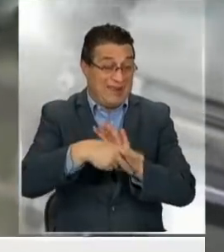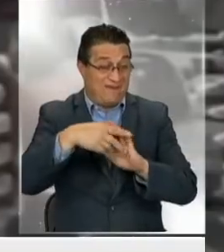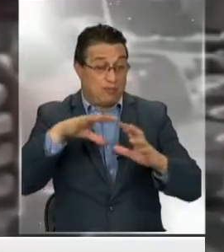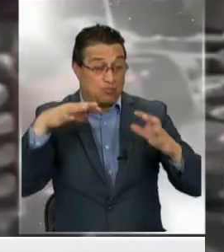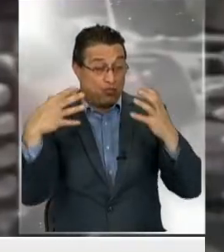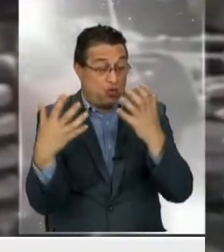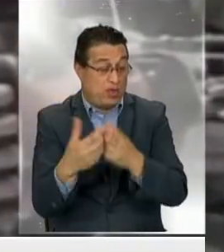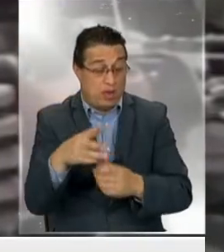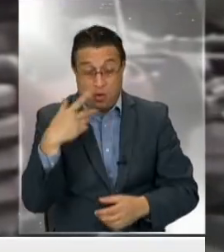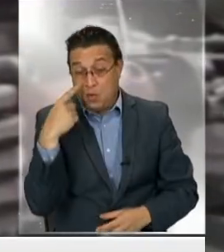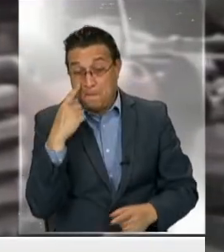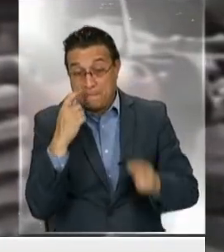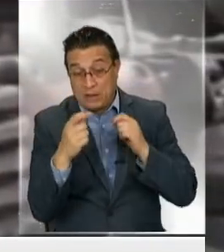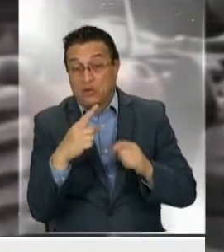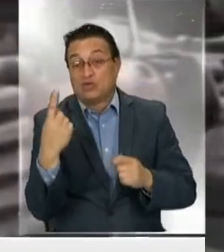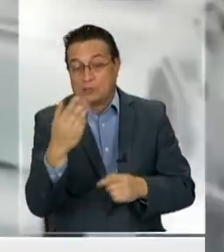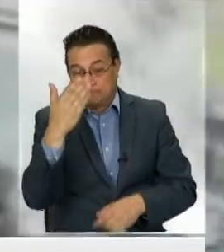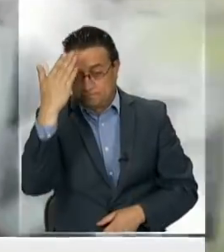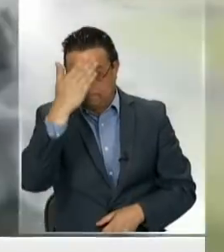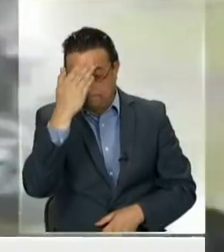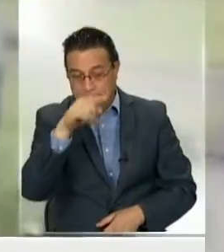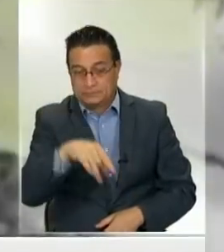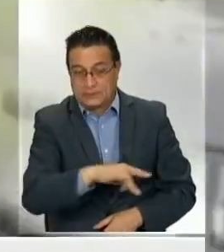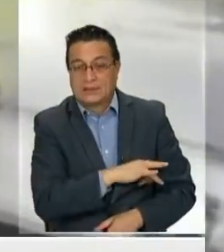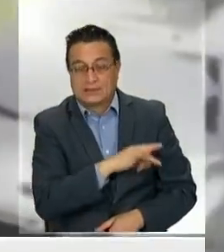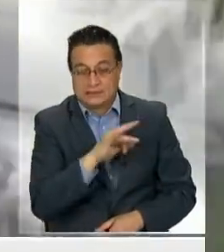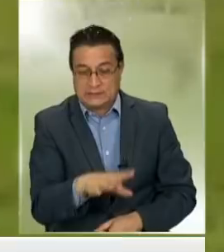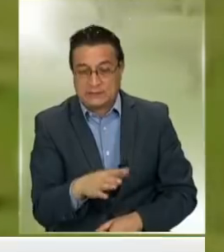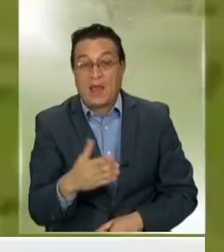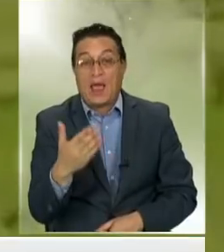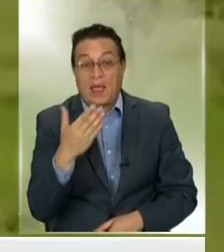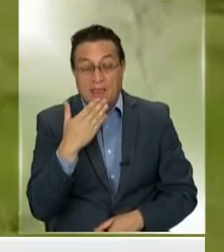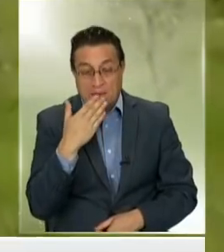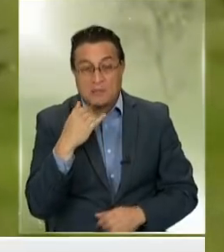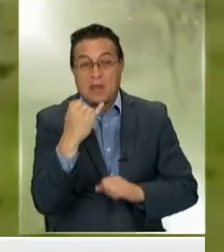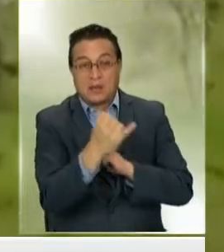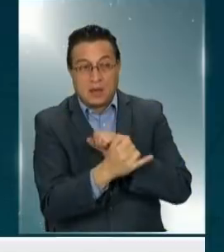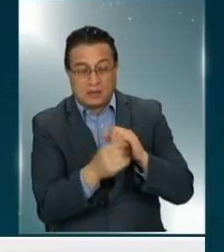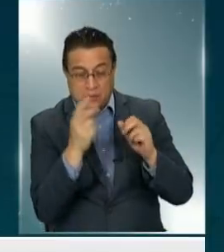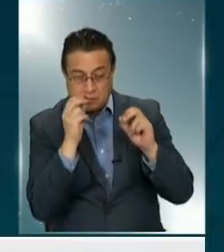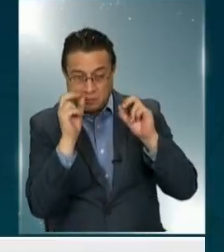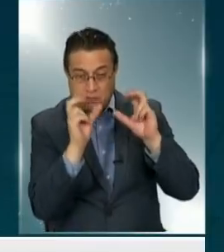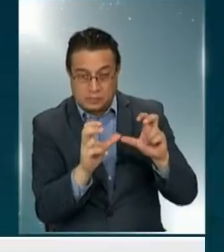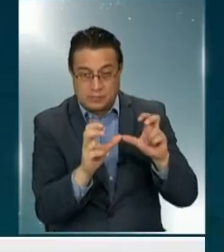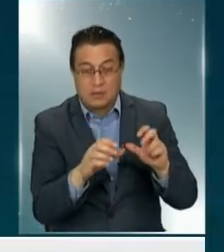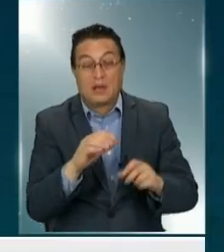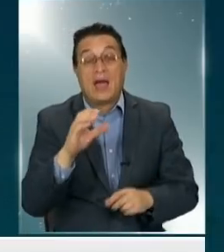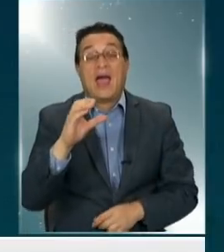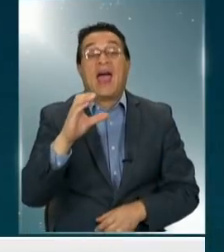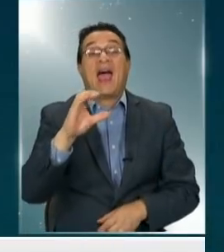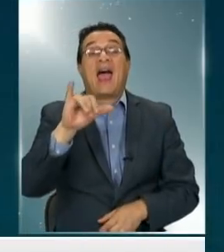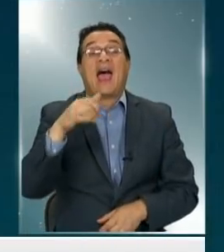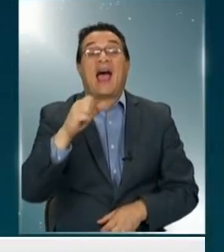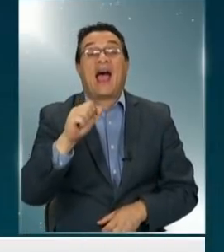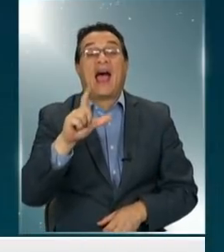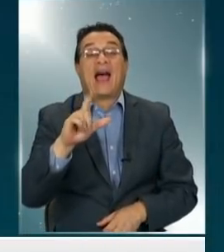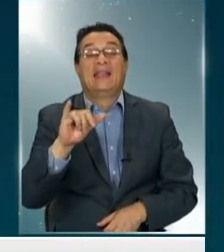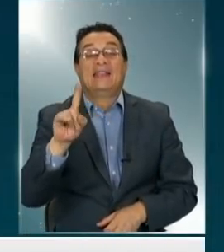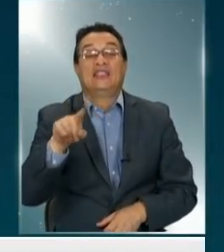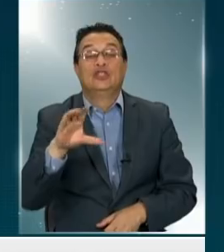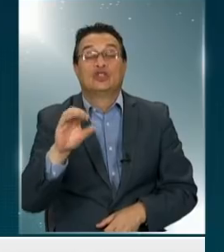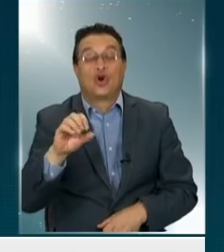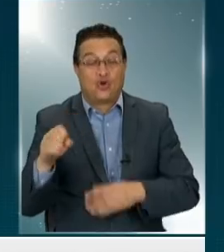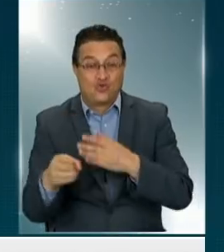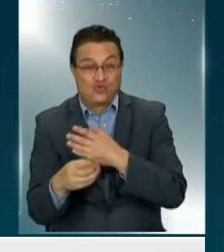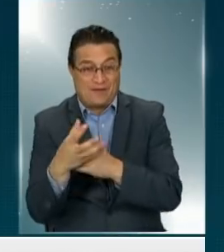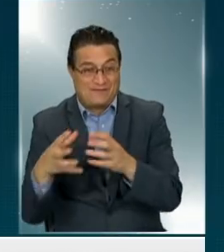tiene preocupada no solo las autoridades de nuestro país, sino también a entes internacionales. El cartel de Jalisco Nueva Generación, que se